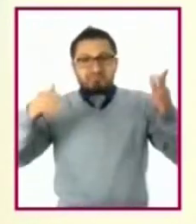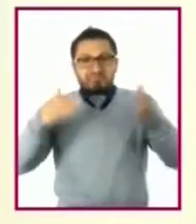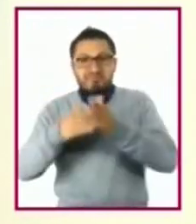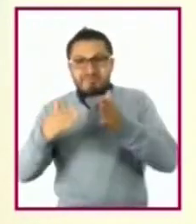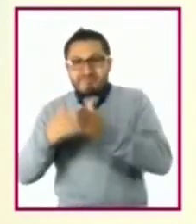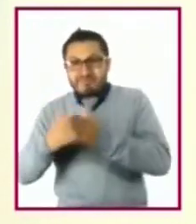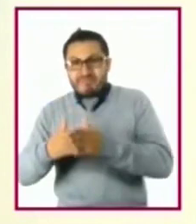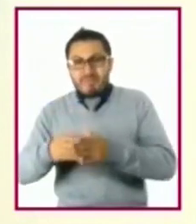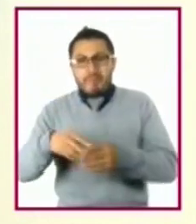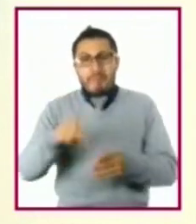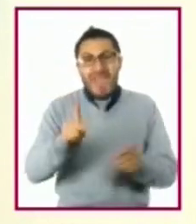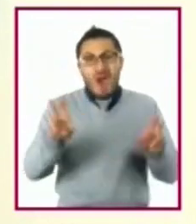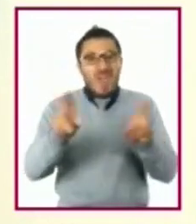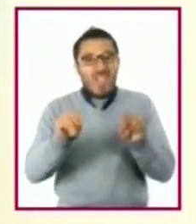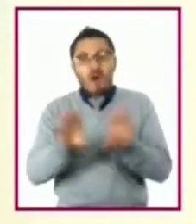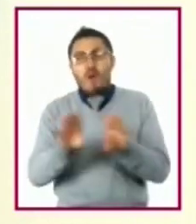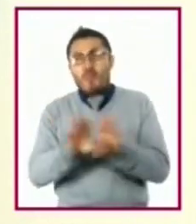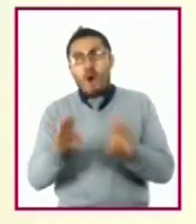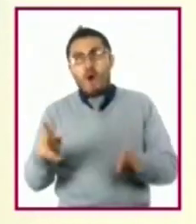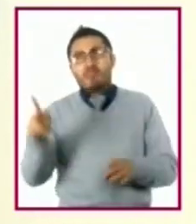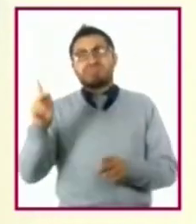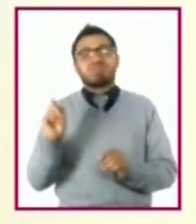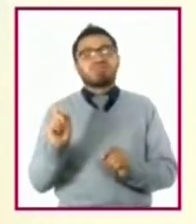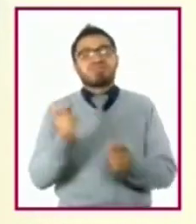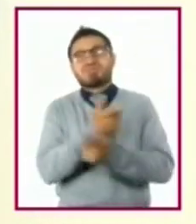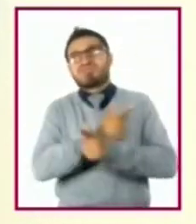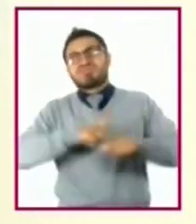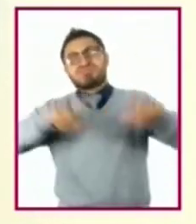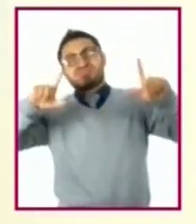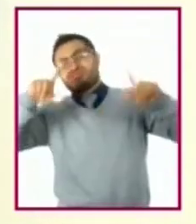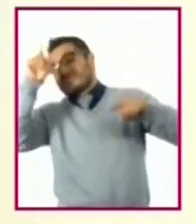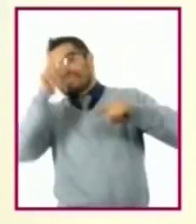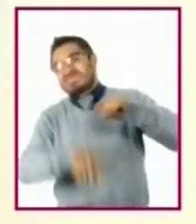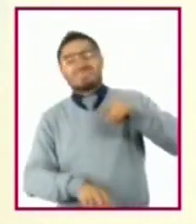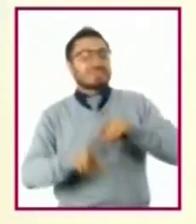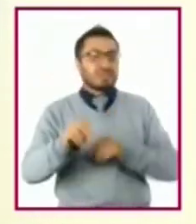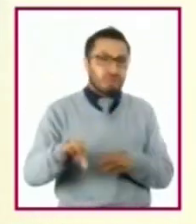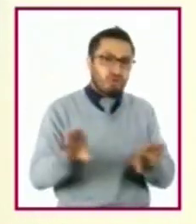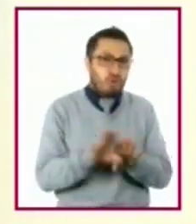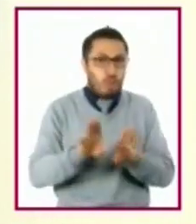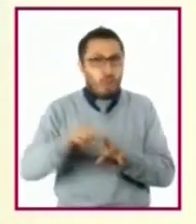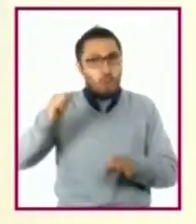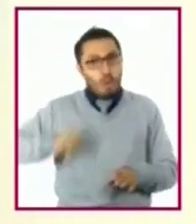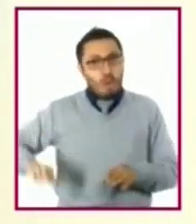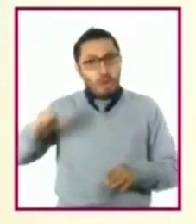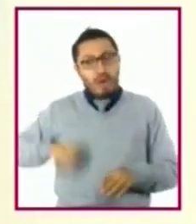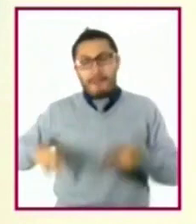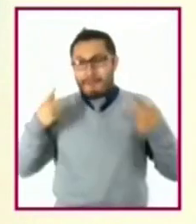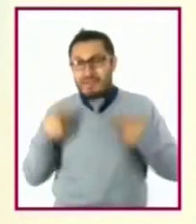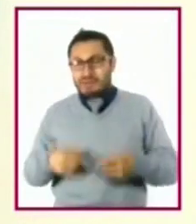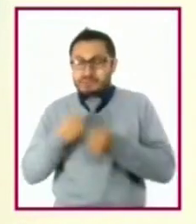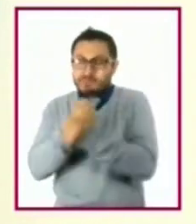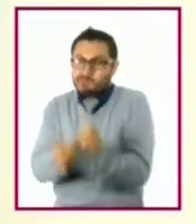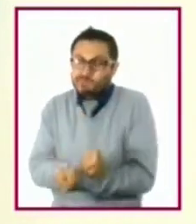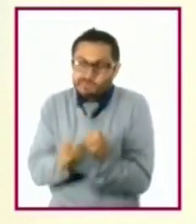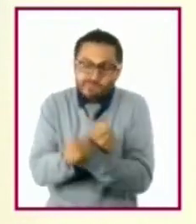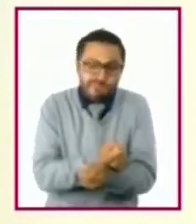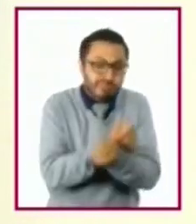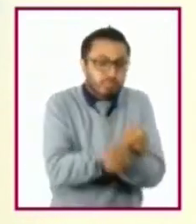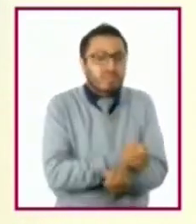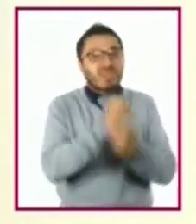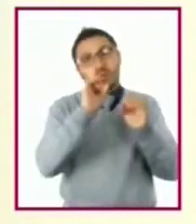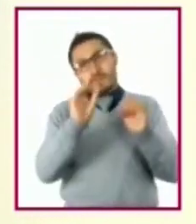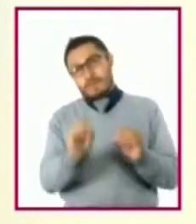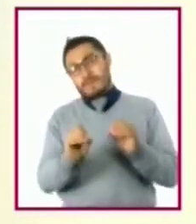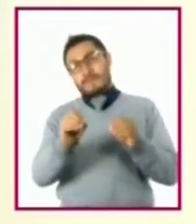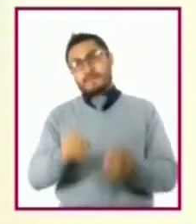privación de la libertad que padecieron, por ejemplo, las personas que fueron sometidas a la esclavitud o aquellas que fueron llevadas a